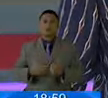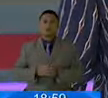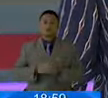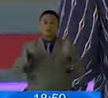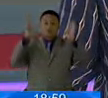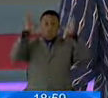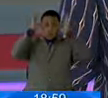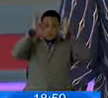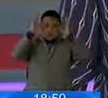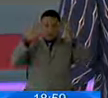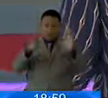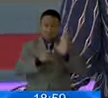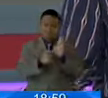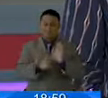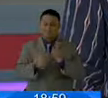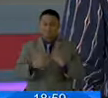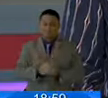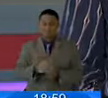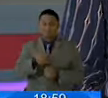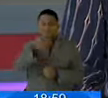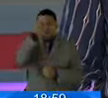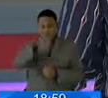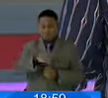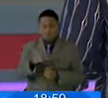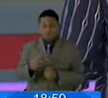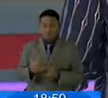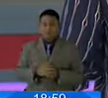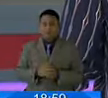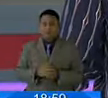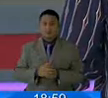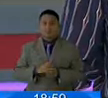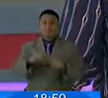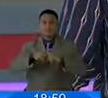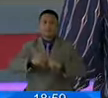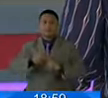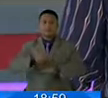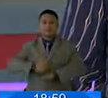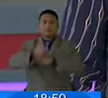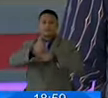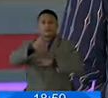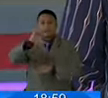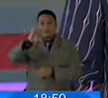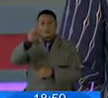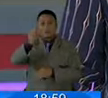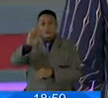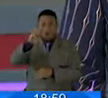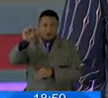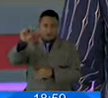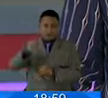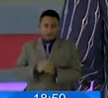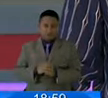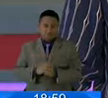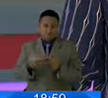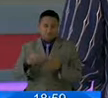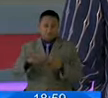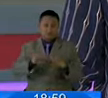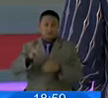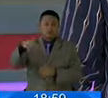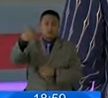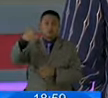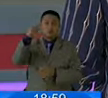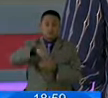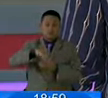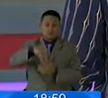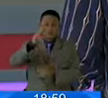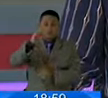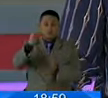Guillermo Lasso, dio a conocer su postura frente al cese de funciones del excomandante Luis Castro. Además, señaló que para los próximos comicios del 2 de